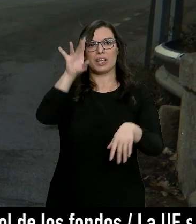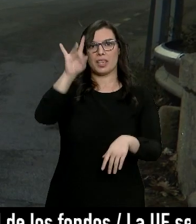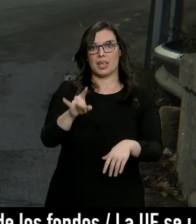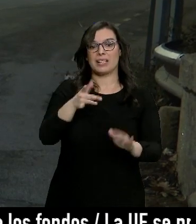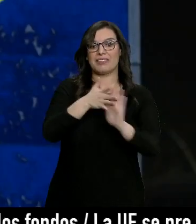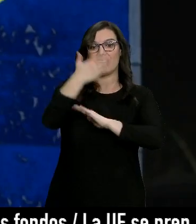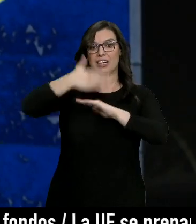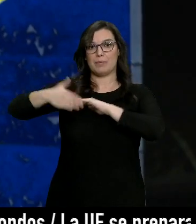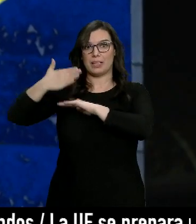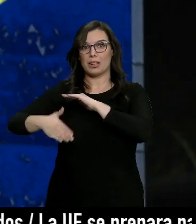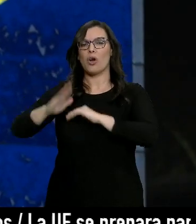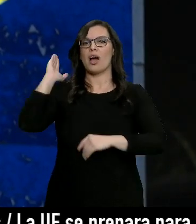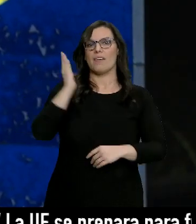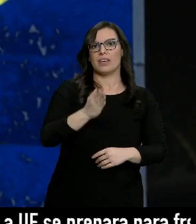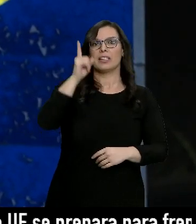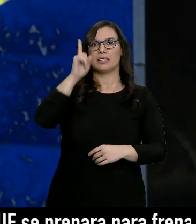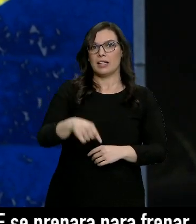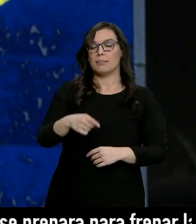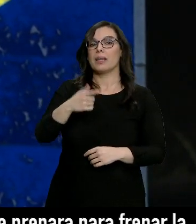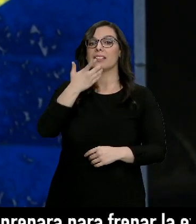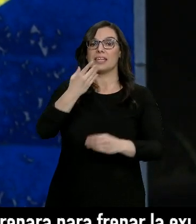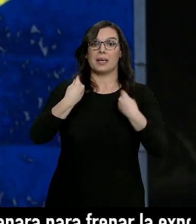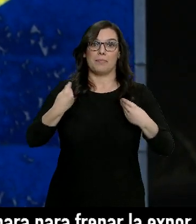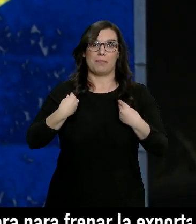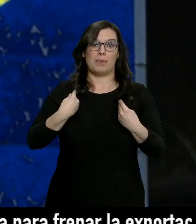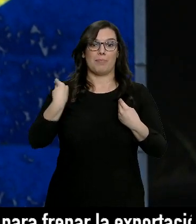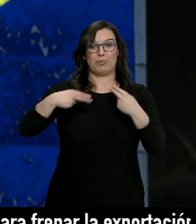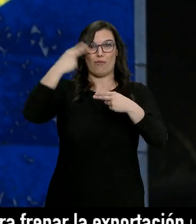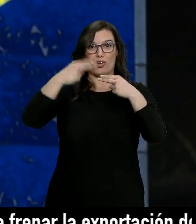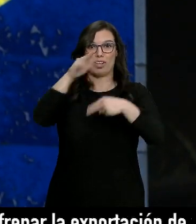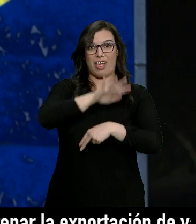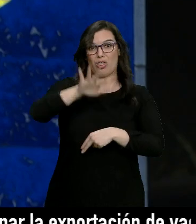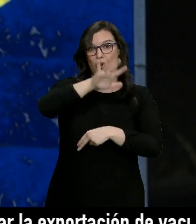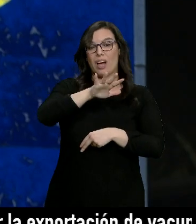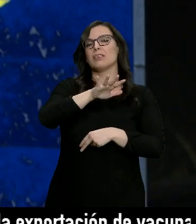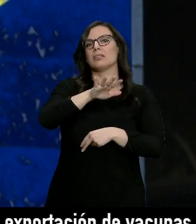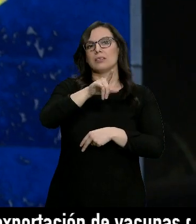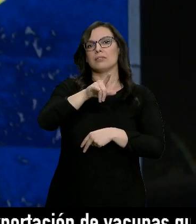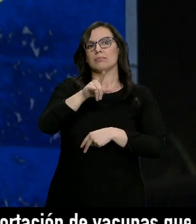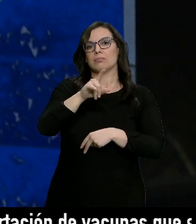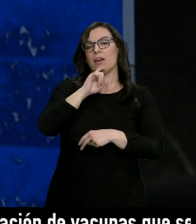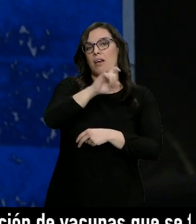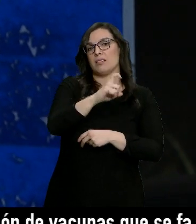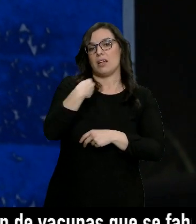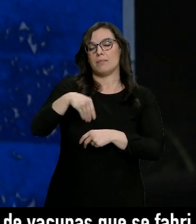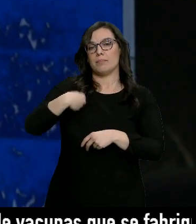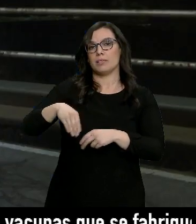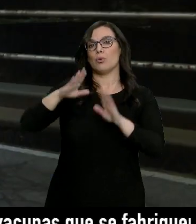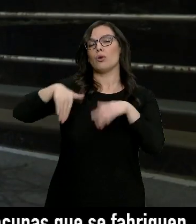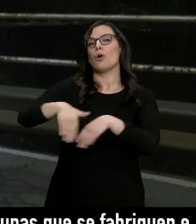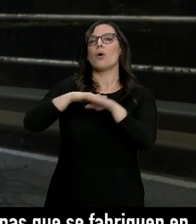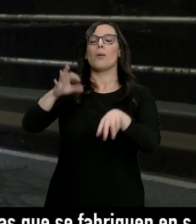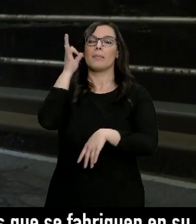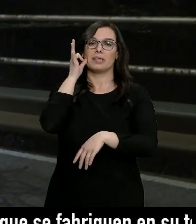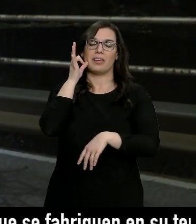limitación afectará a los españoles que viven en las zonas transfronterizas, ha asegurado en las últimas horas la ministra de Asuntos Exteriores, Arantxa